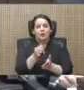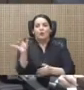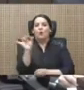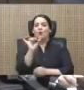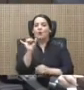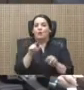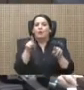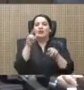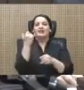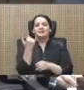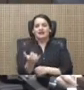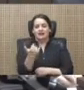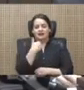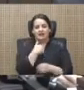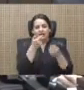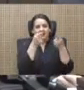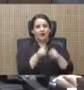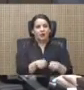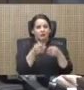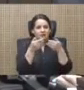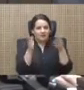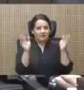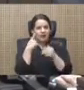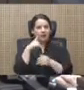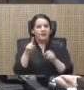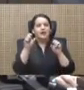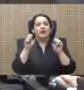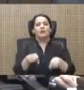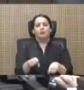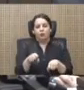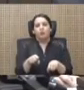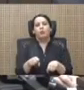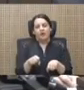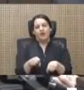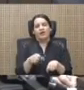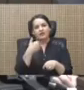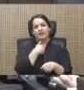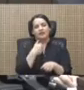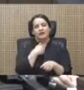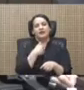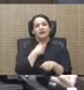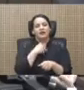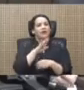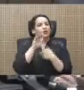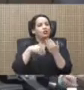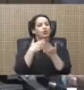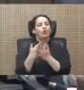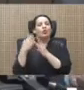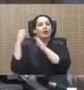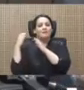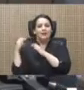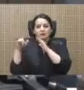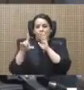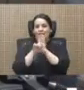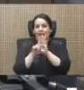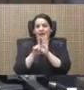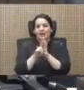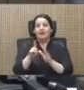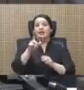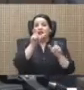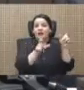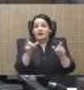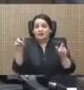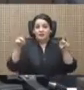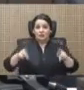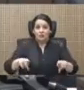aquellas que ya tienen causas abiertas para que caiga todo el peso de la ley sobre quienes hayan participado